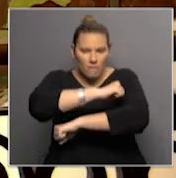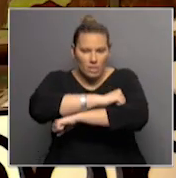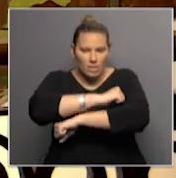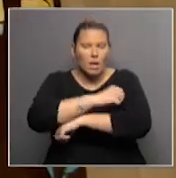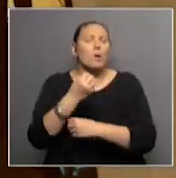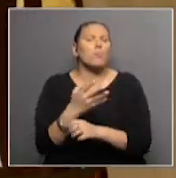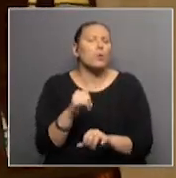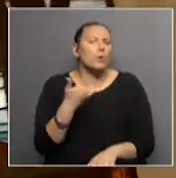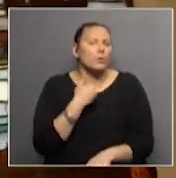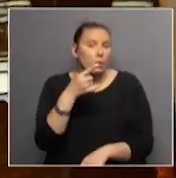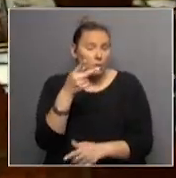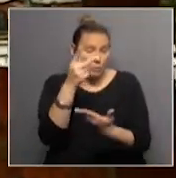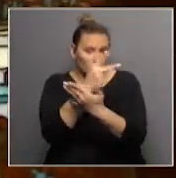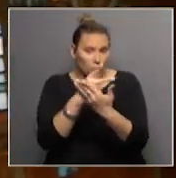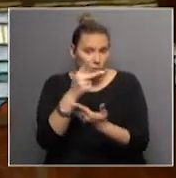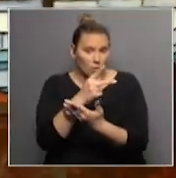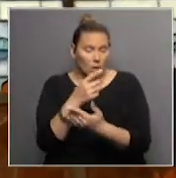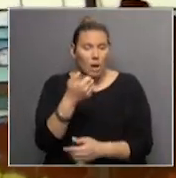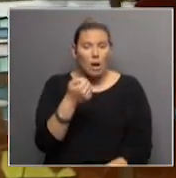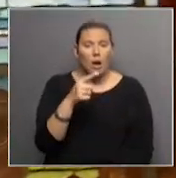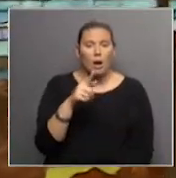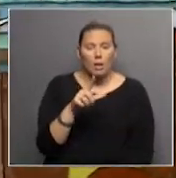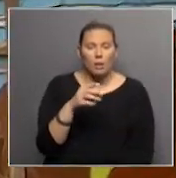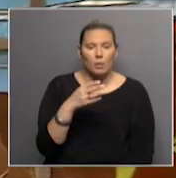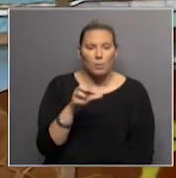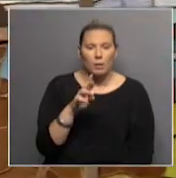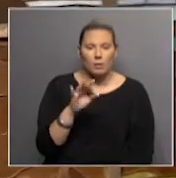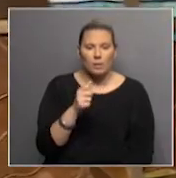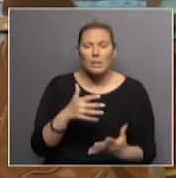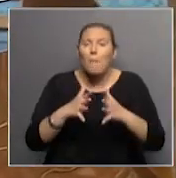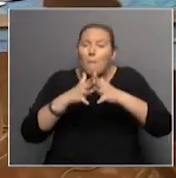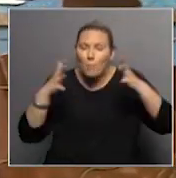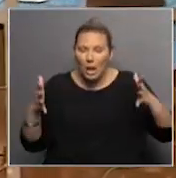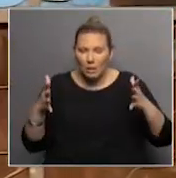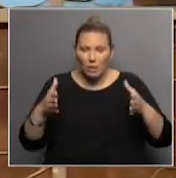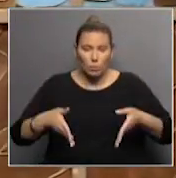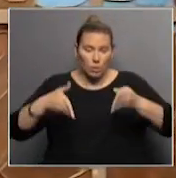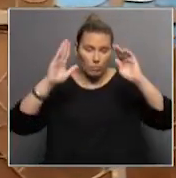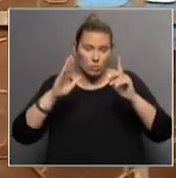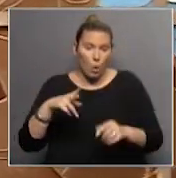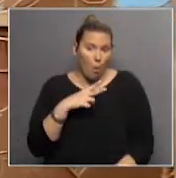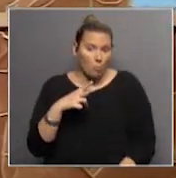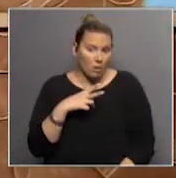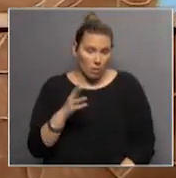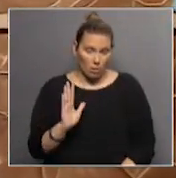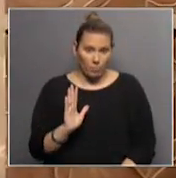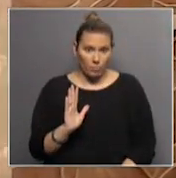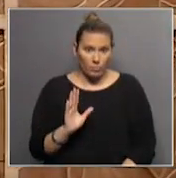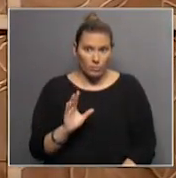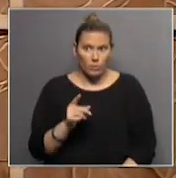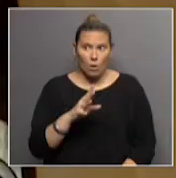puedes contar? El vitral es un vitral de Albertazzi, que es uno de los vitrales más grandes en un edificio privado del país.